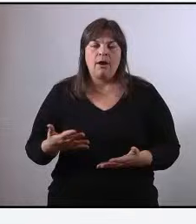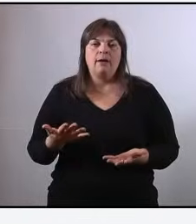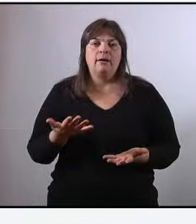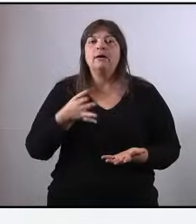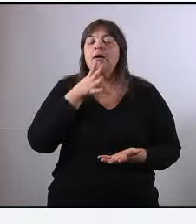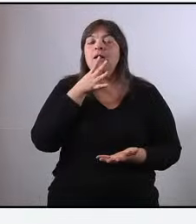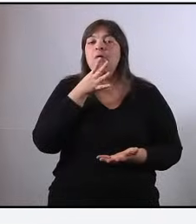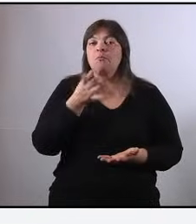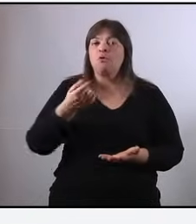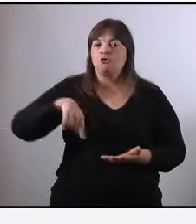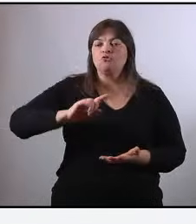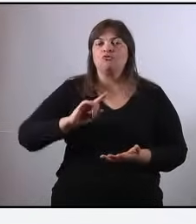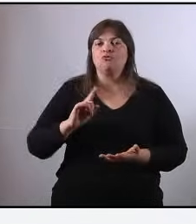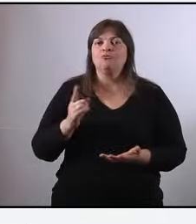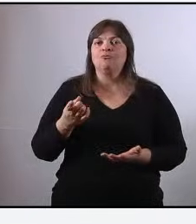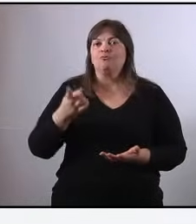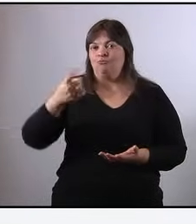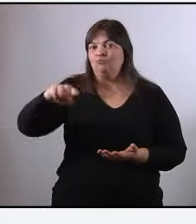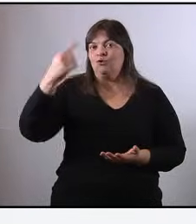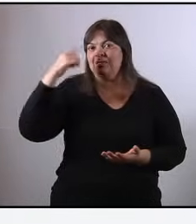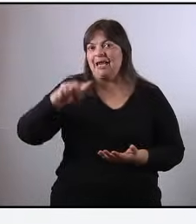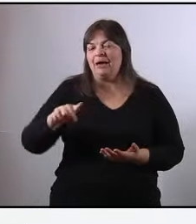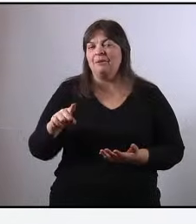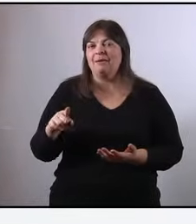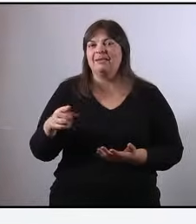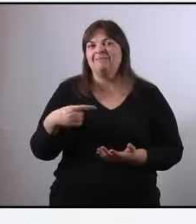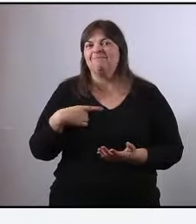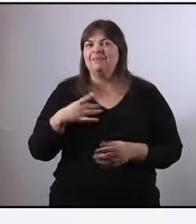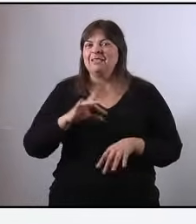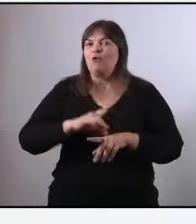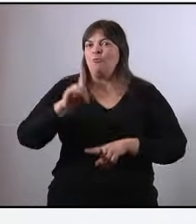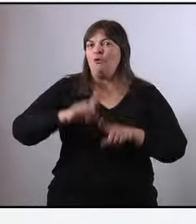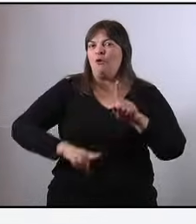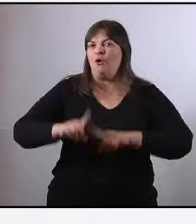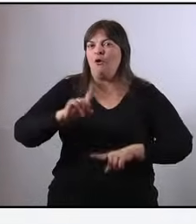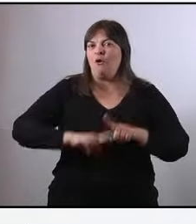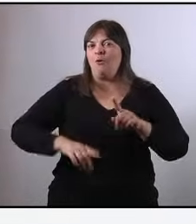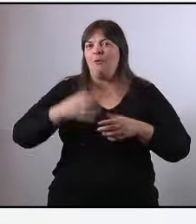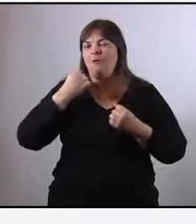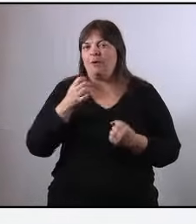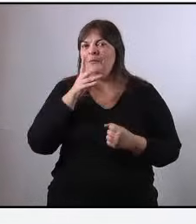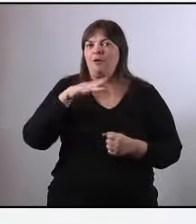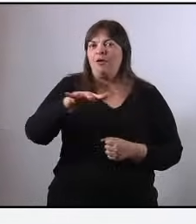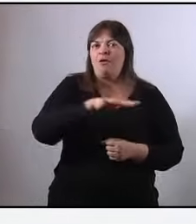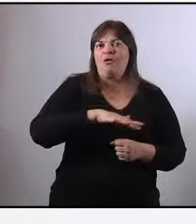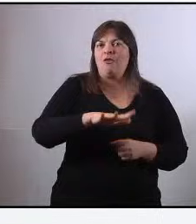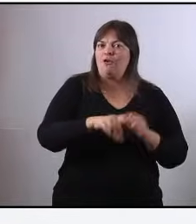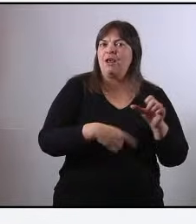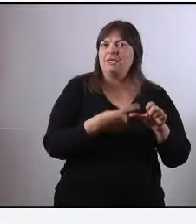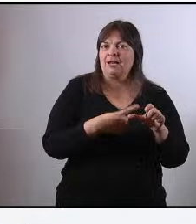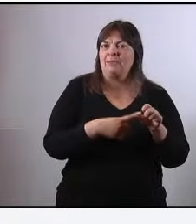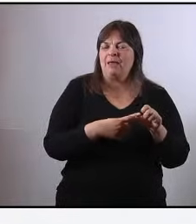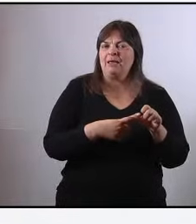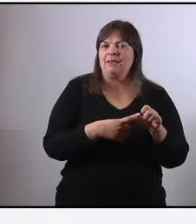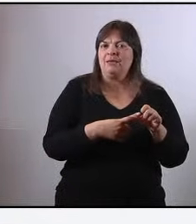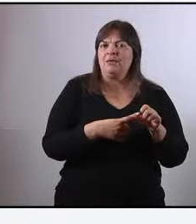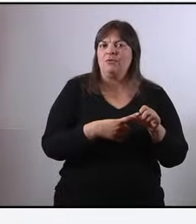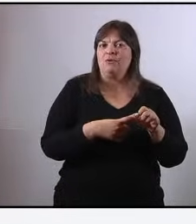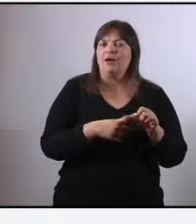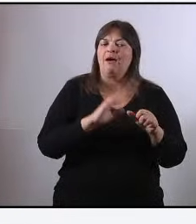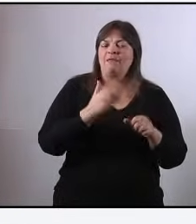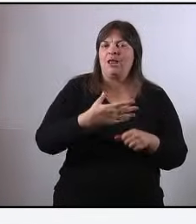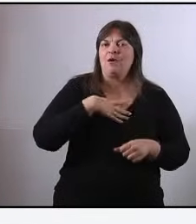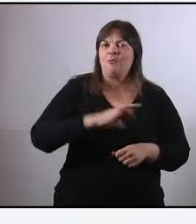los que estamos sufriendo, como saben, amenazas sanitarias a la cabaña ganadera extremeña. Para este